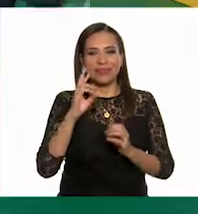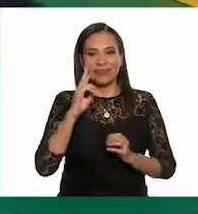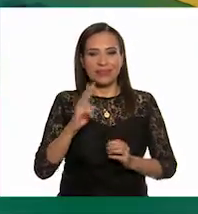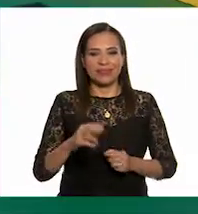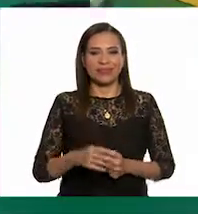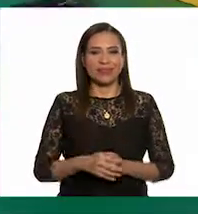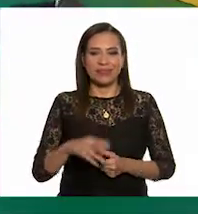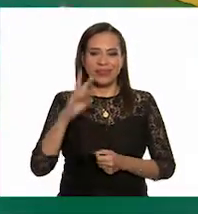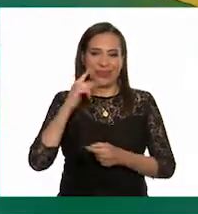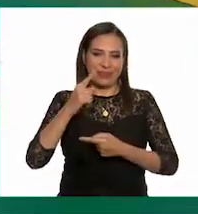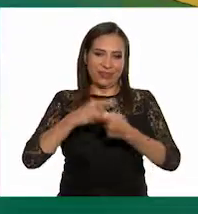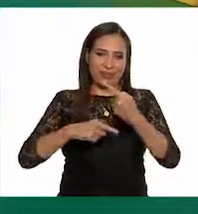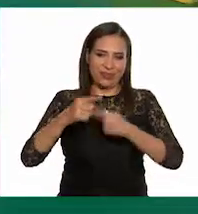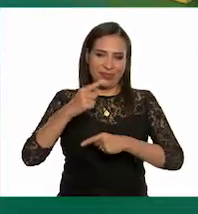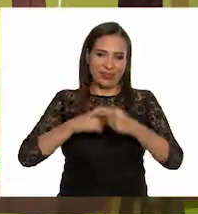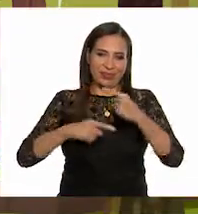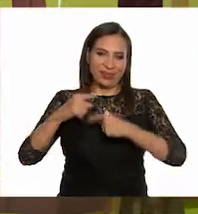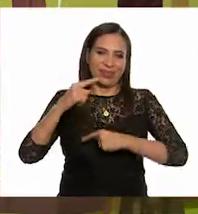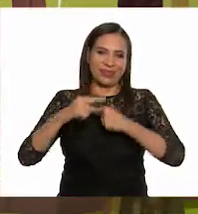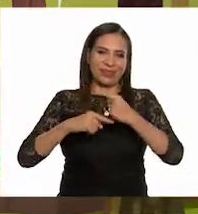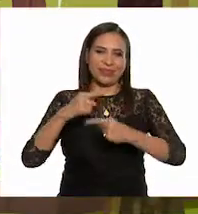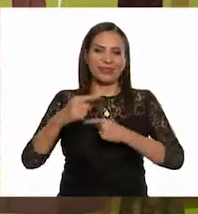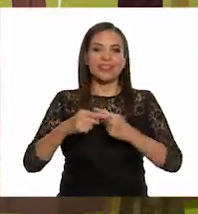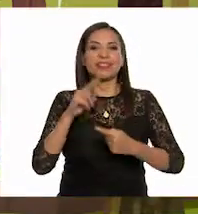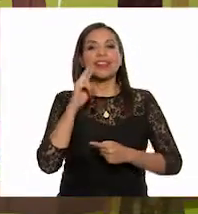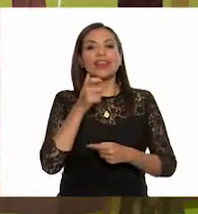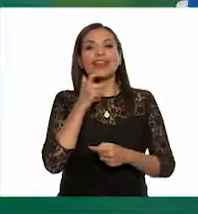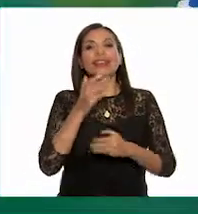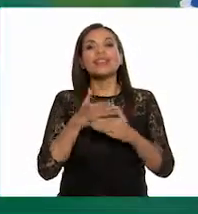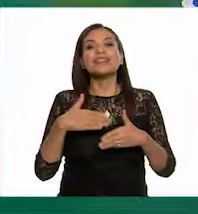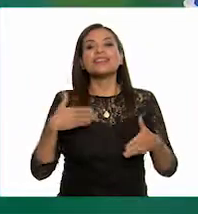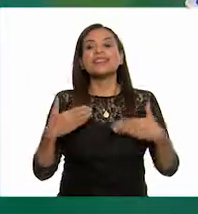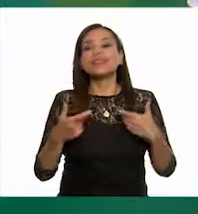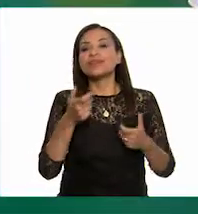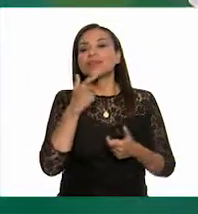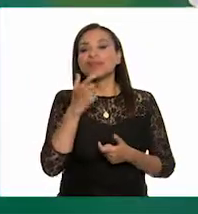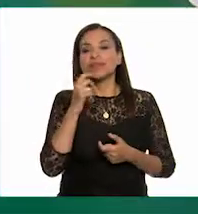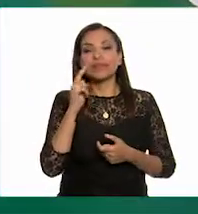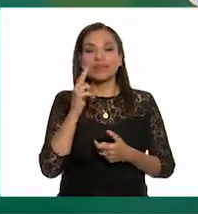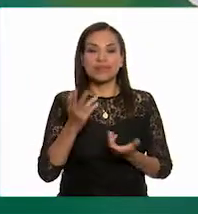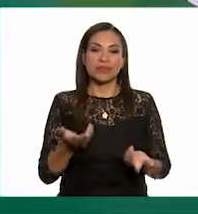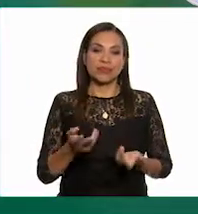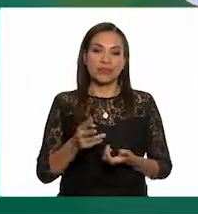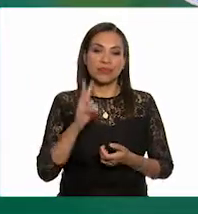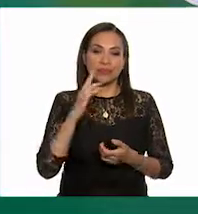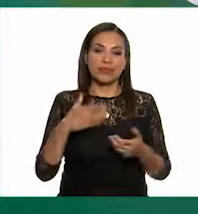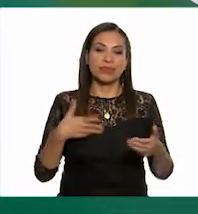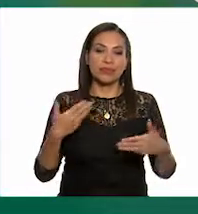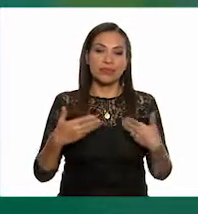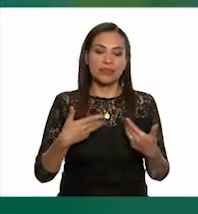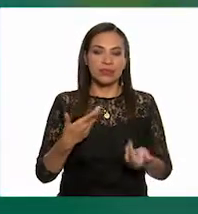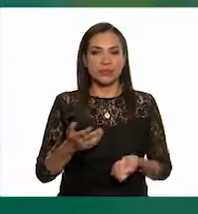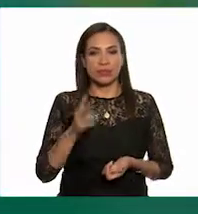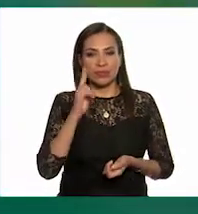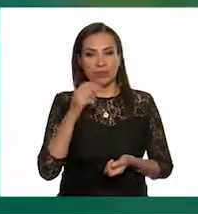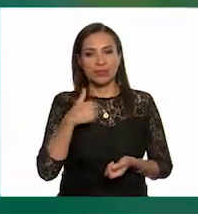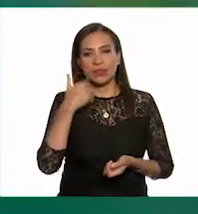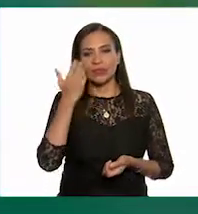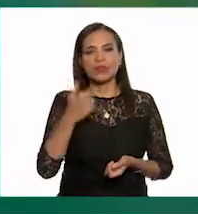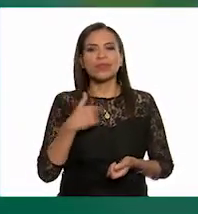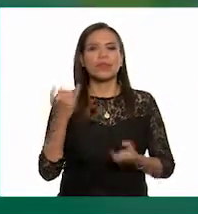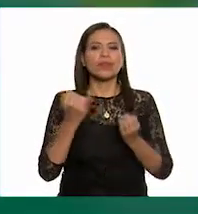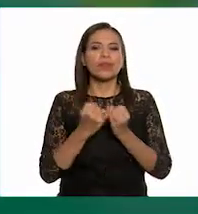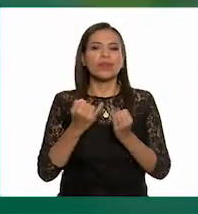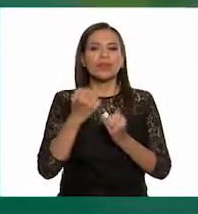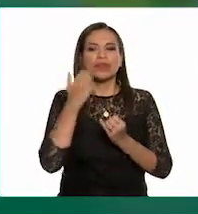van a caer! Eso. ¡Oye, qué divertido es loco! ¡Está tan divertido que yo también quiero! ¡Yo también